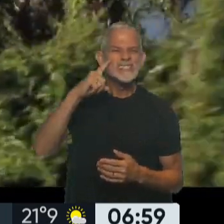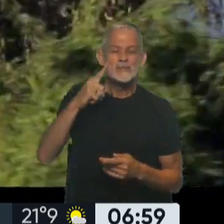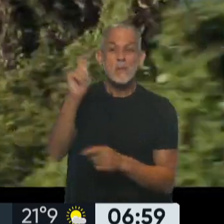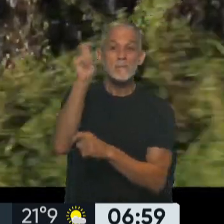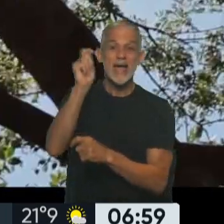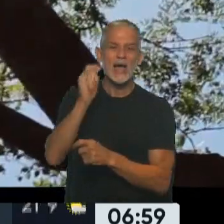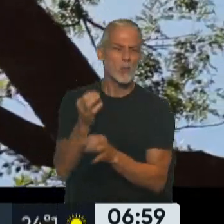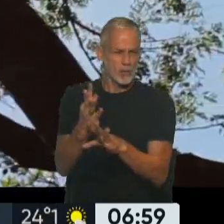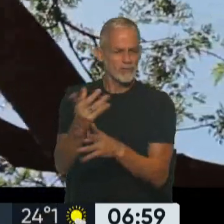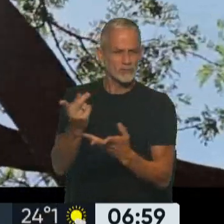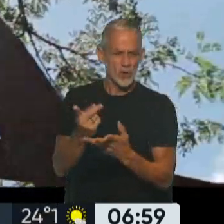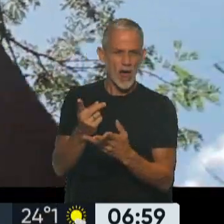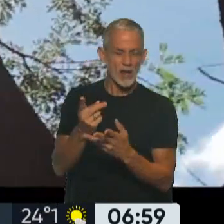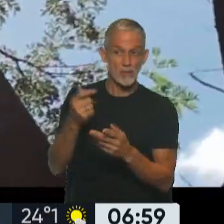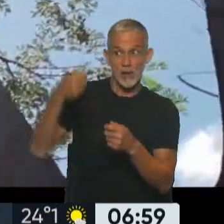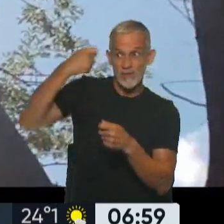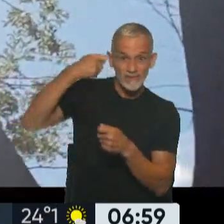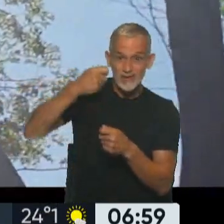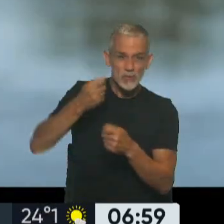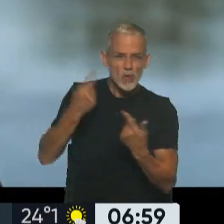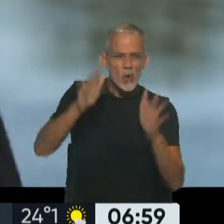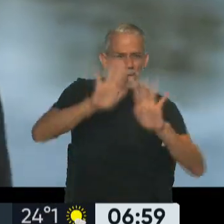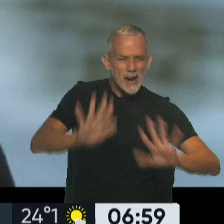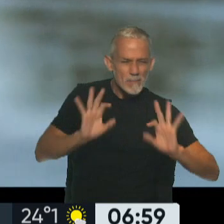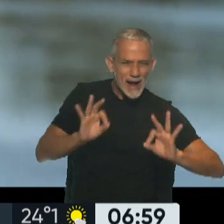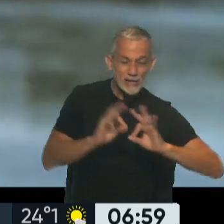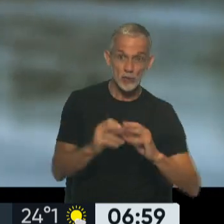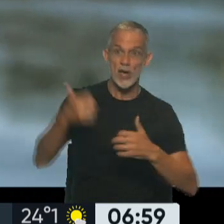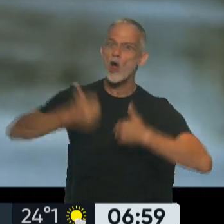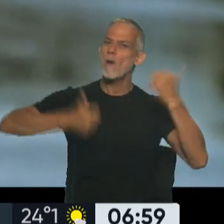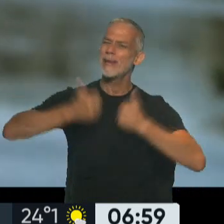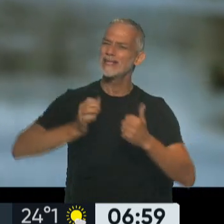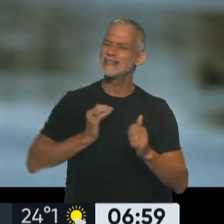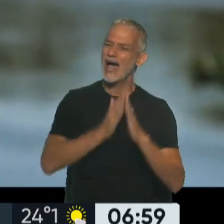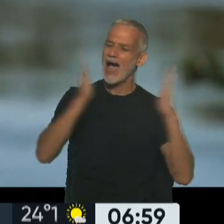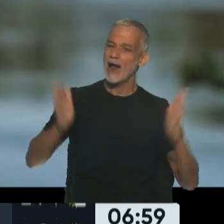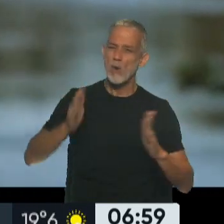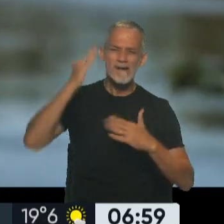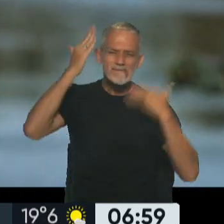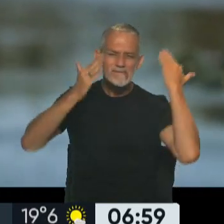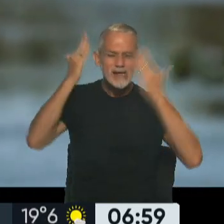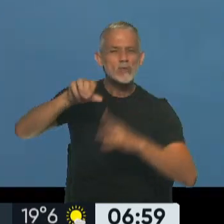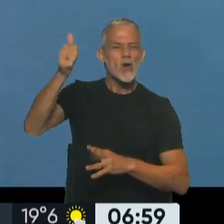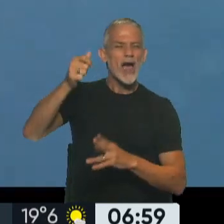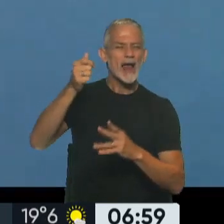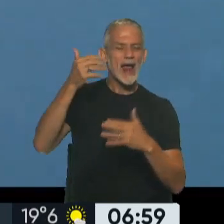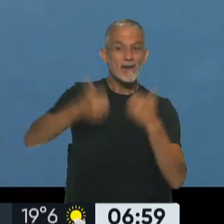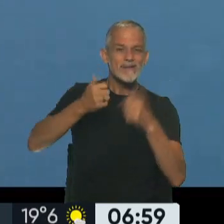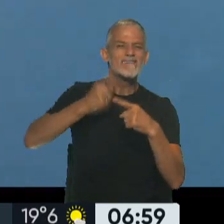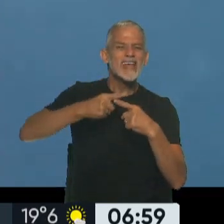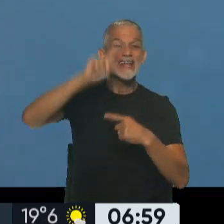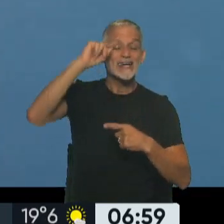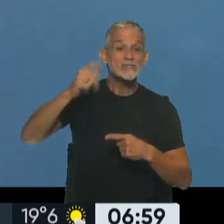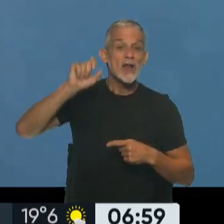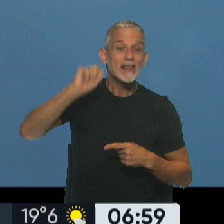pescador profesional y la cámara lo acompaña en la preparación y en la competencia anual, que es su gran sueño poder ganar. La fiesta nacional